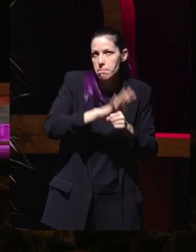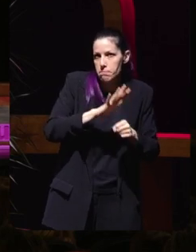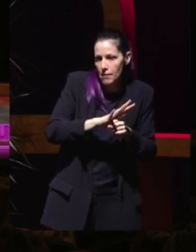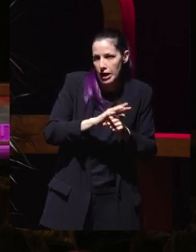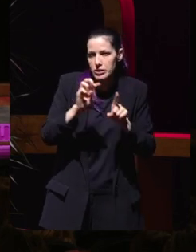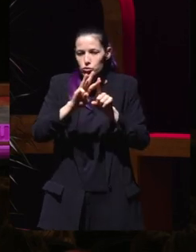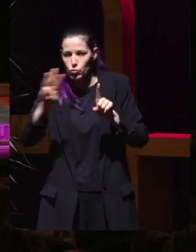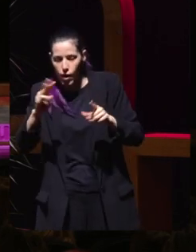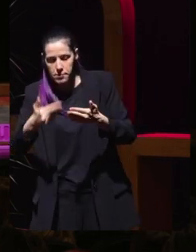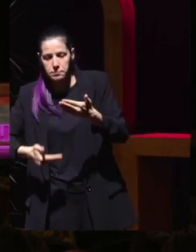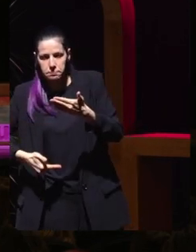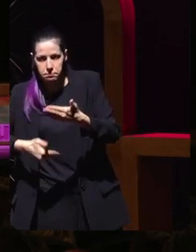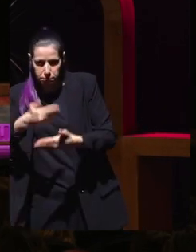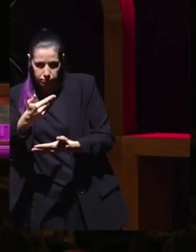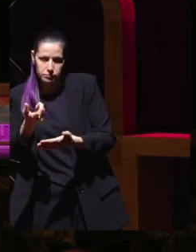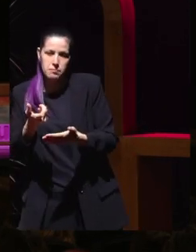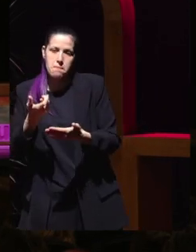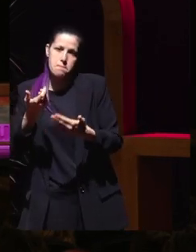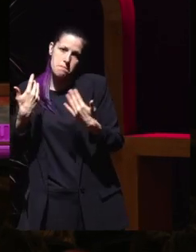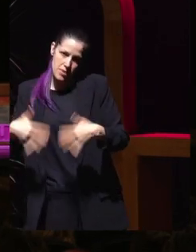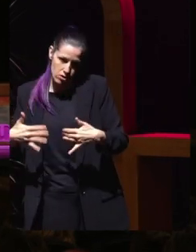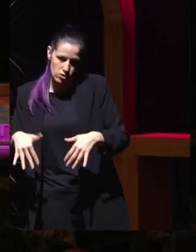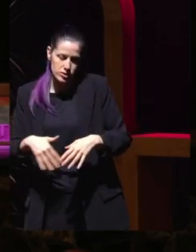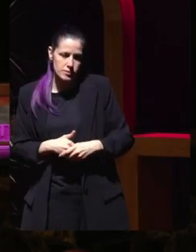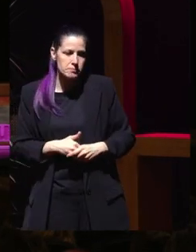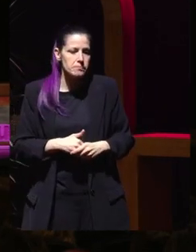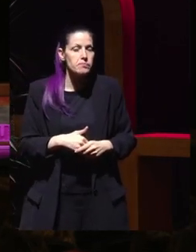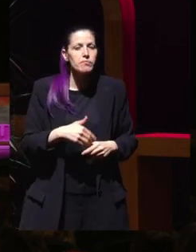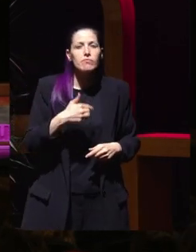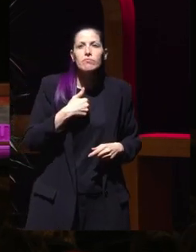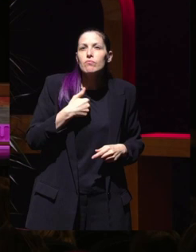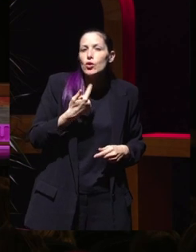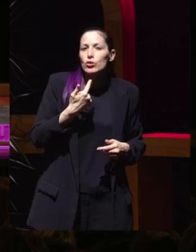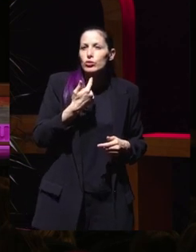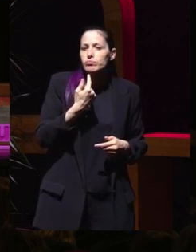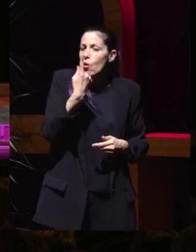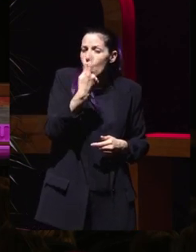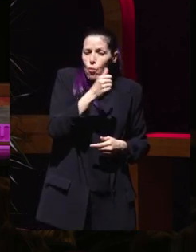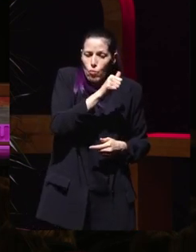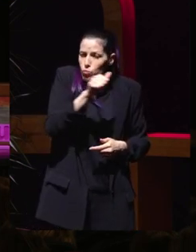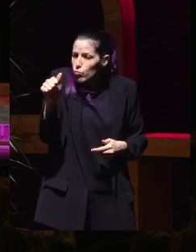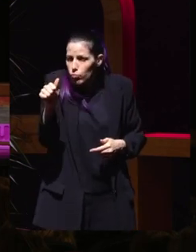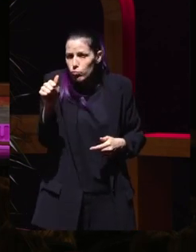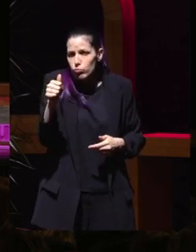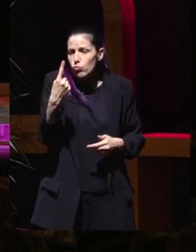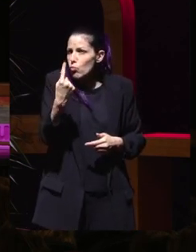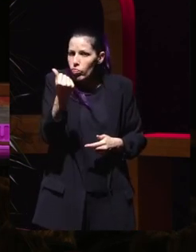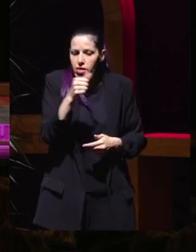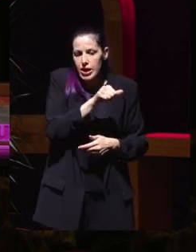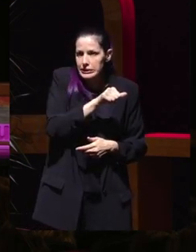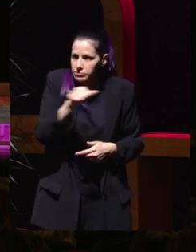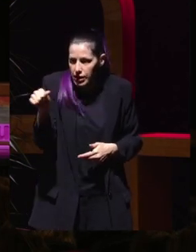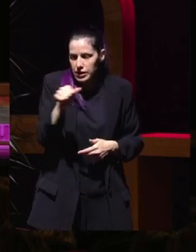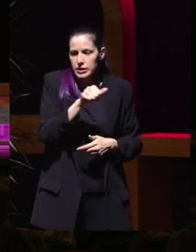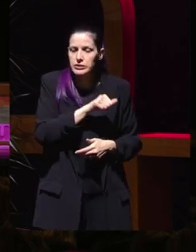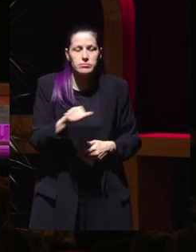claro vm muchas veces una situación no en la que sea un día a semana pero que de verdad de que elevo su